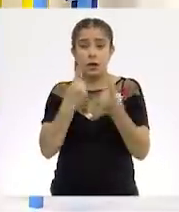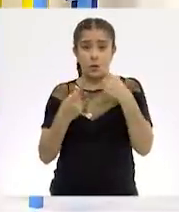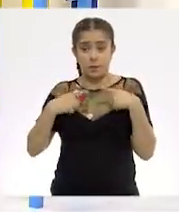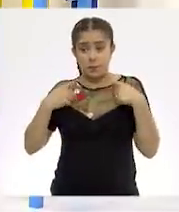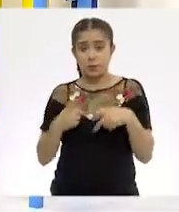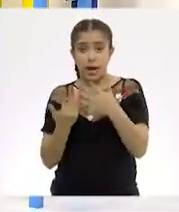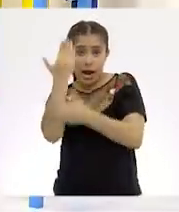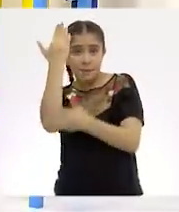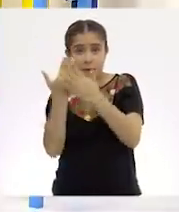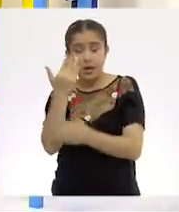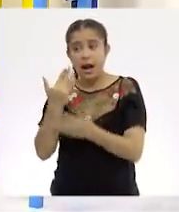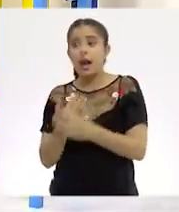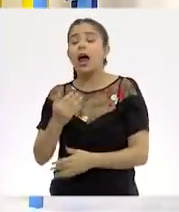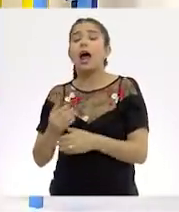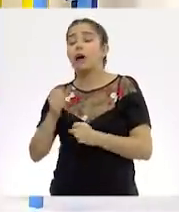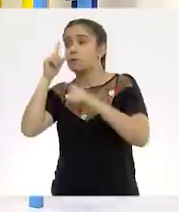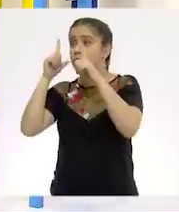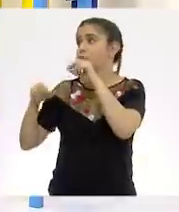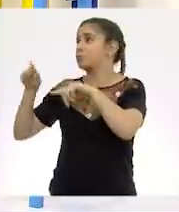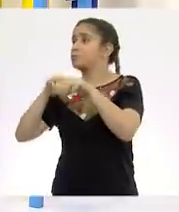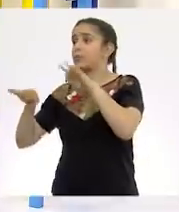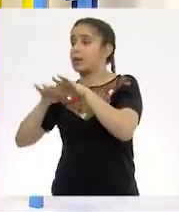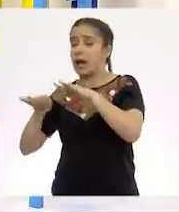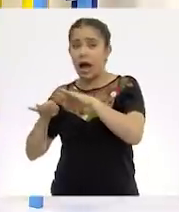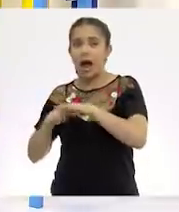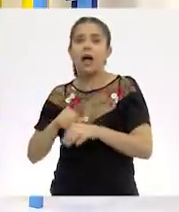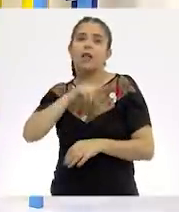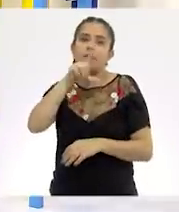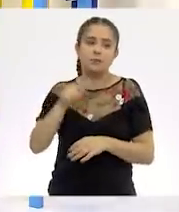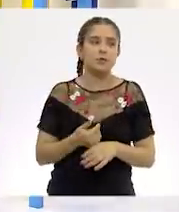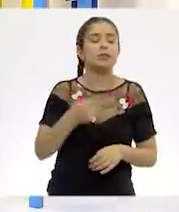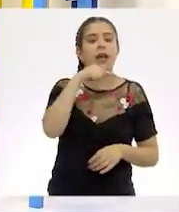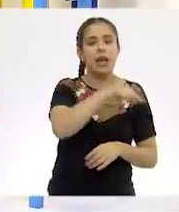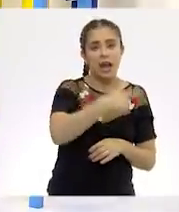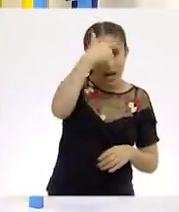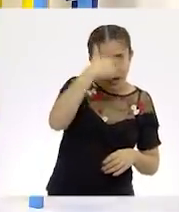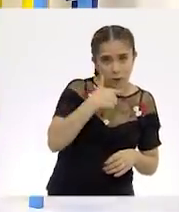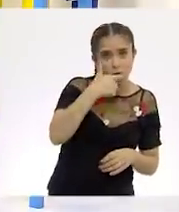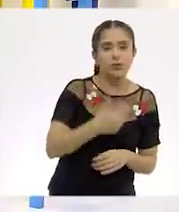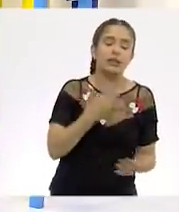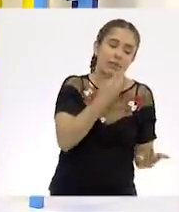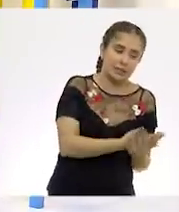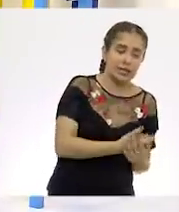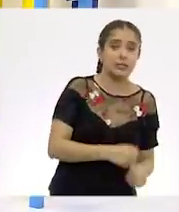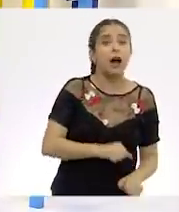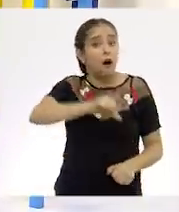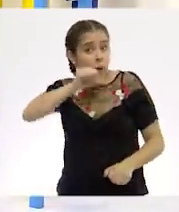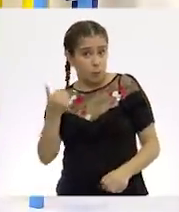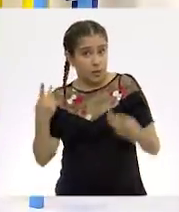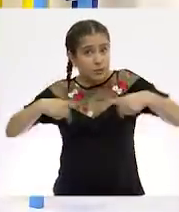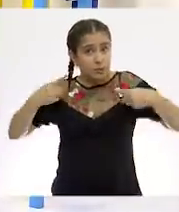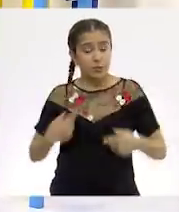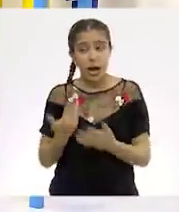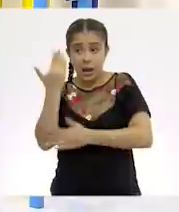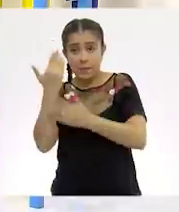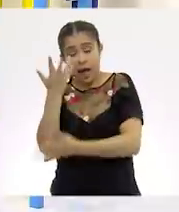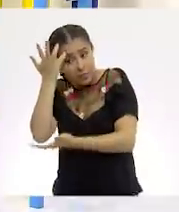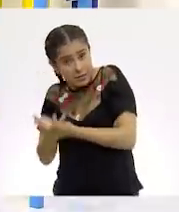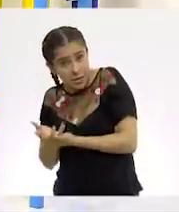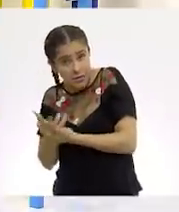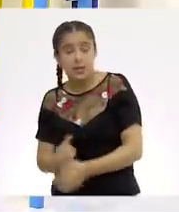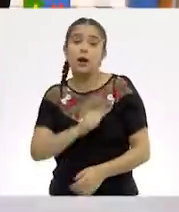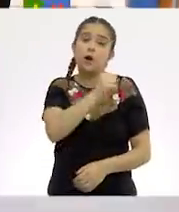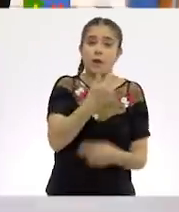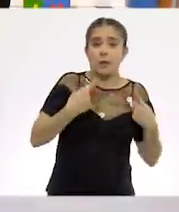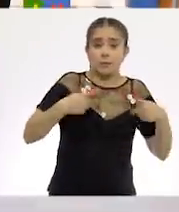están trabajando para que en la mañana los servicios estén funcionando. Muy bien, Alexia, tenemos